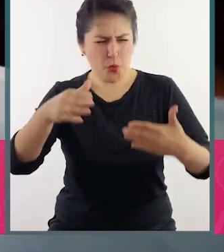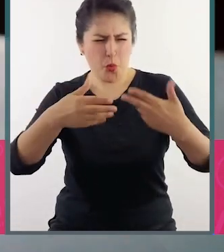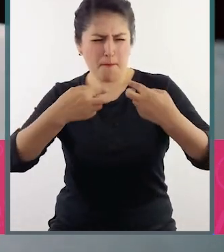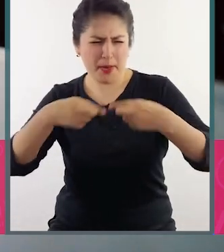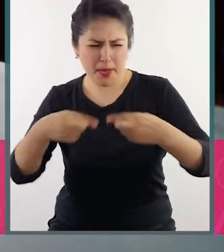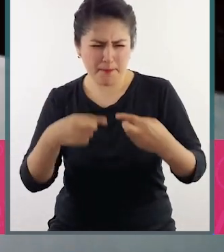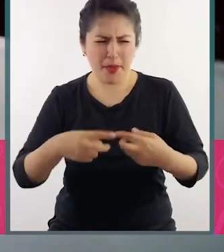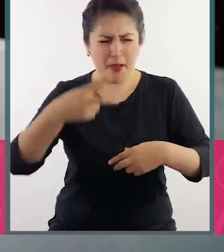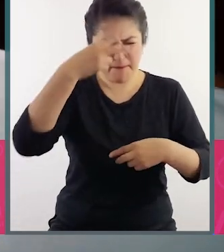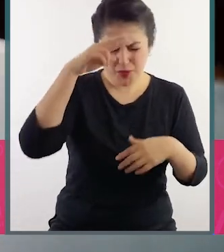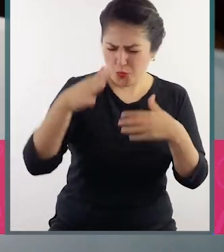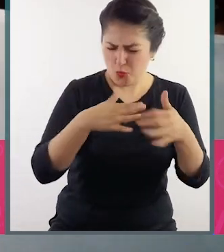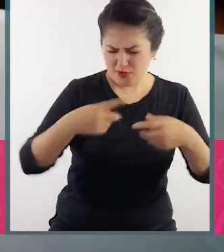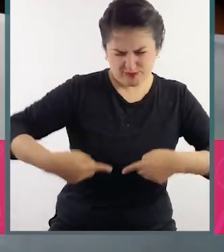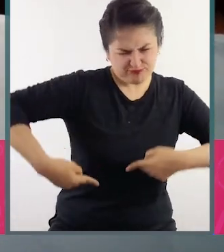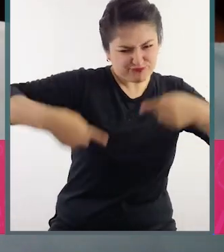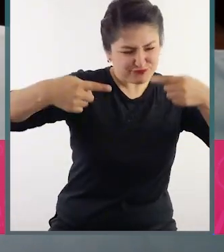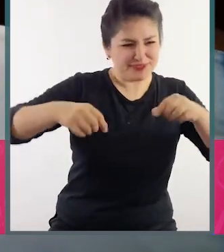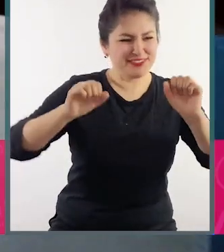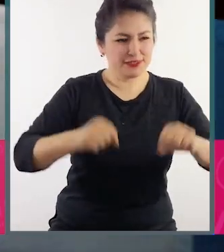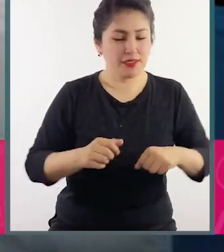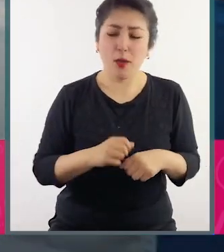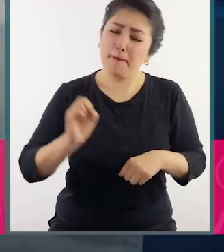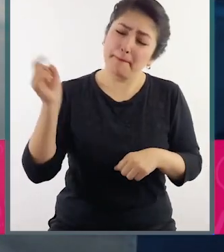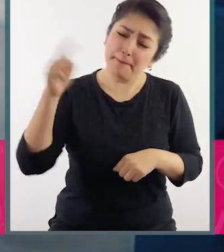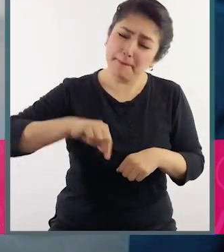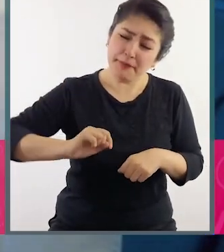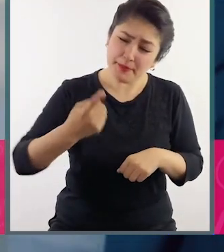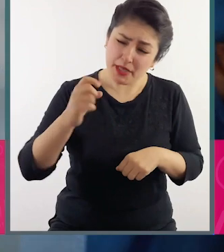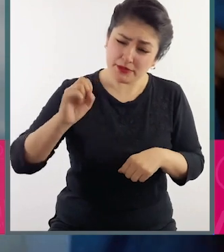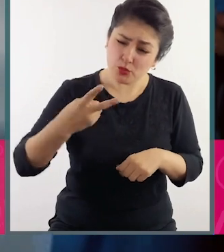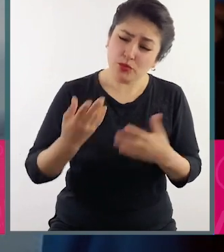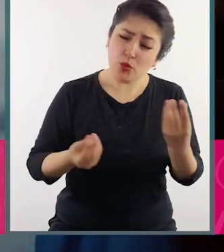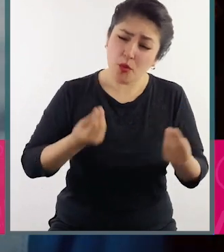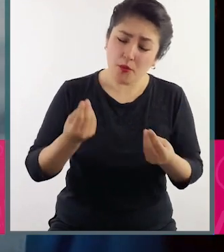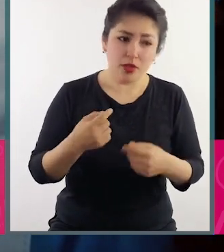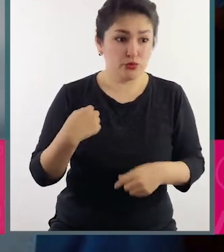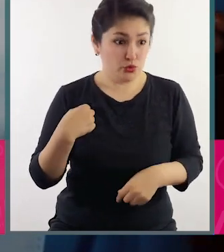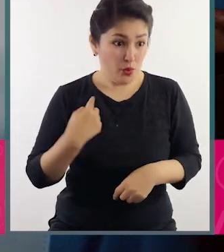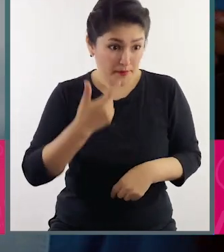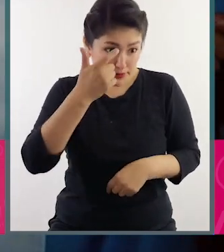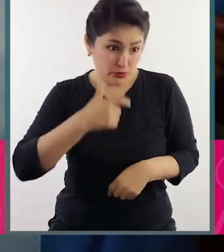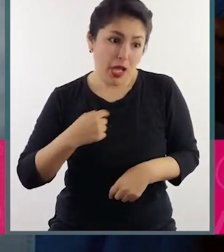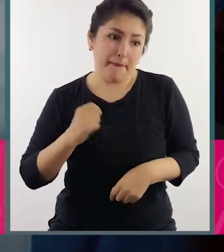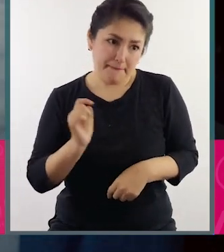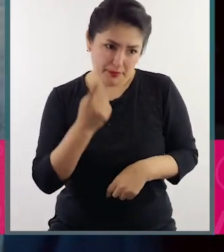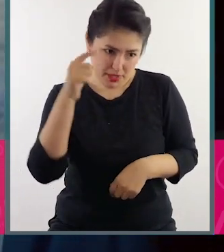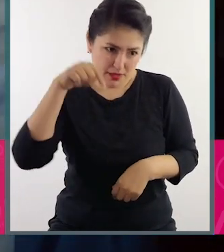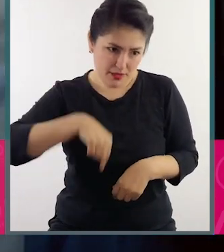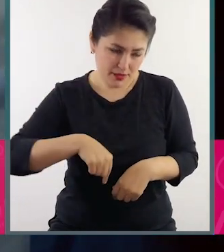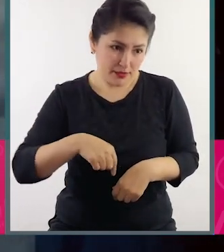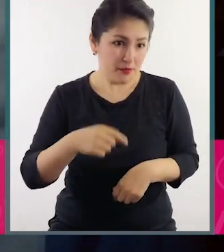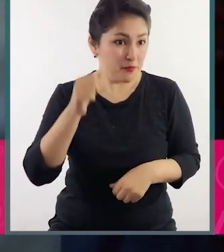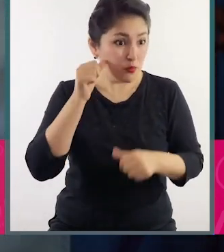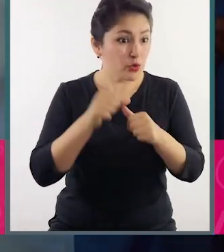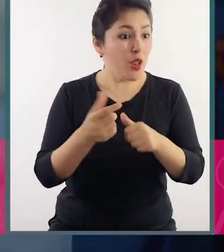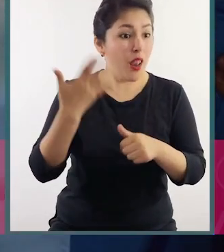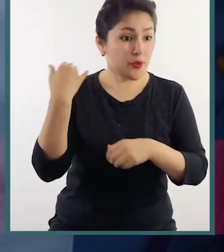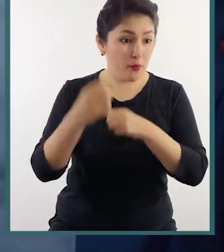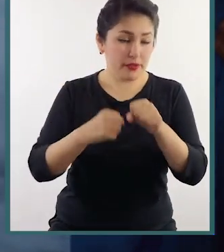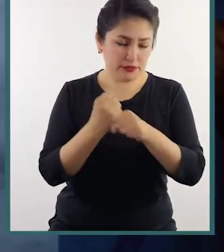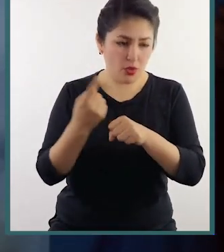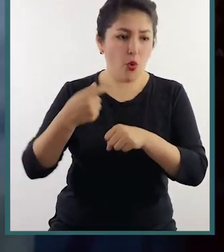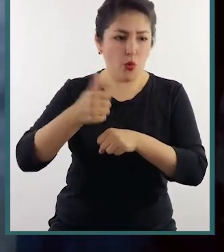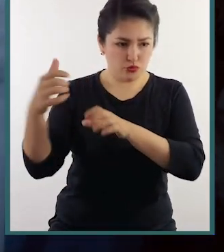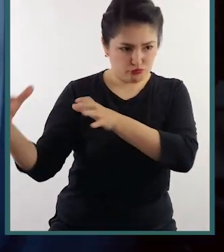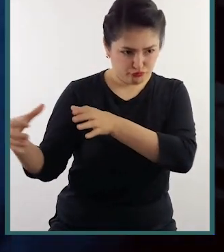con Panamá, con México, con quien sea. ¿Primera vez, segunda vez que viene al Perú? personalmente es primera vez. Sí tuvimos una delegación